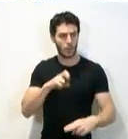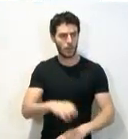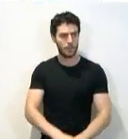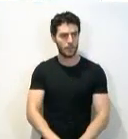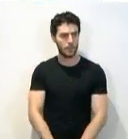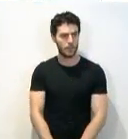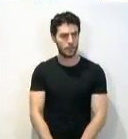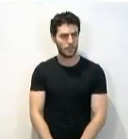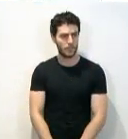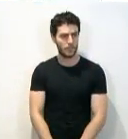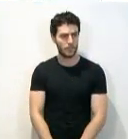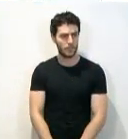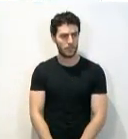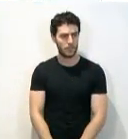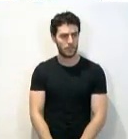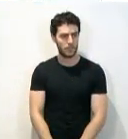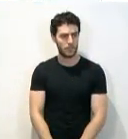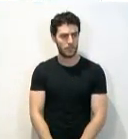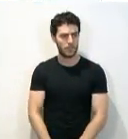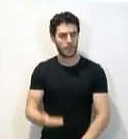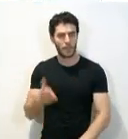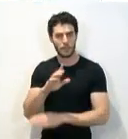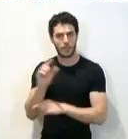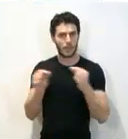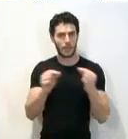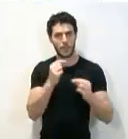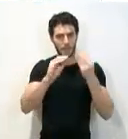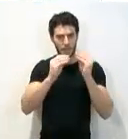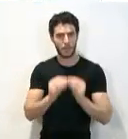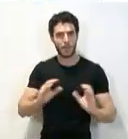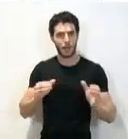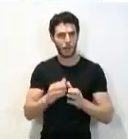Se han presentado al debate enmiendas por parte del Grupo Mixto y del Grupo Ciudadanos.